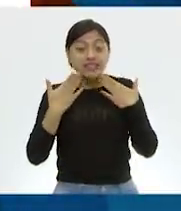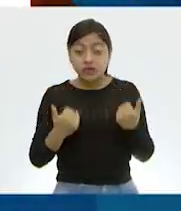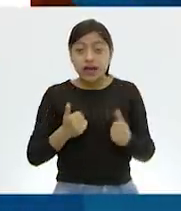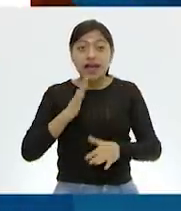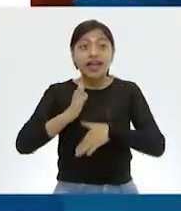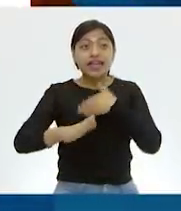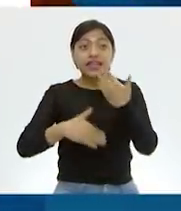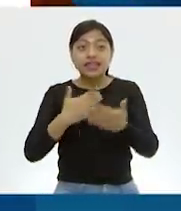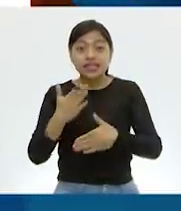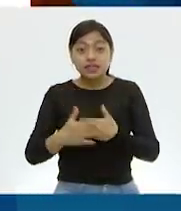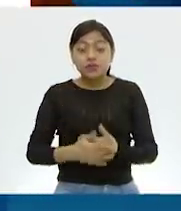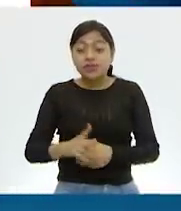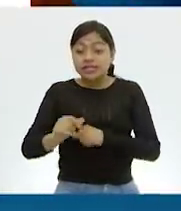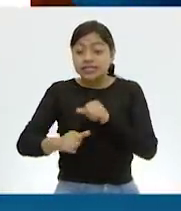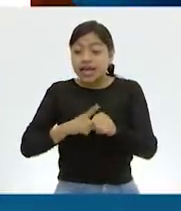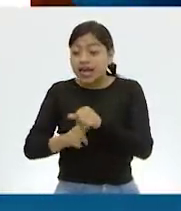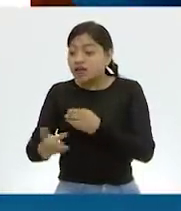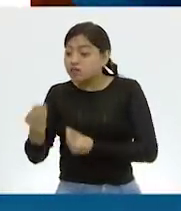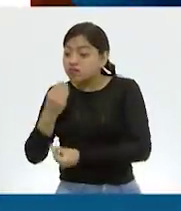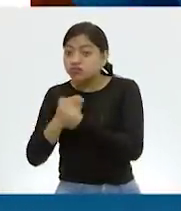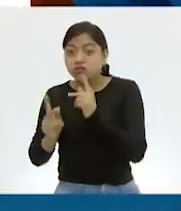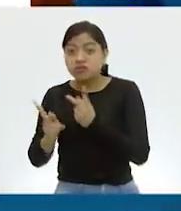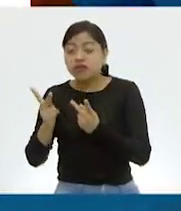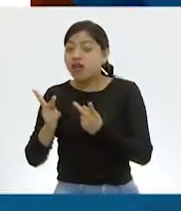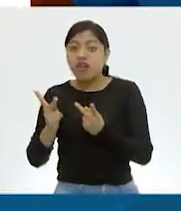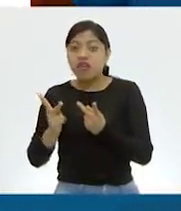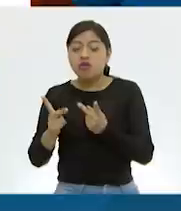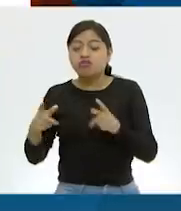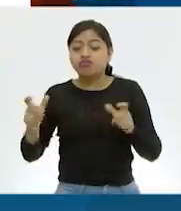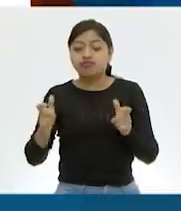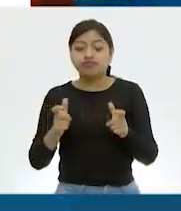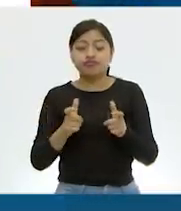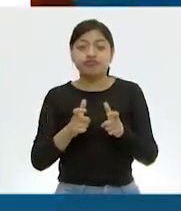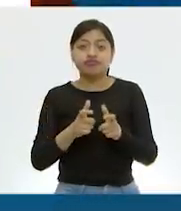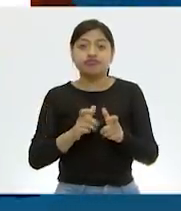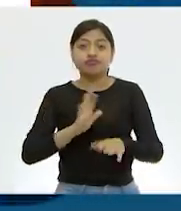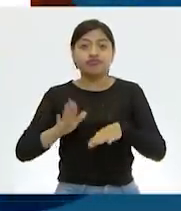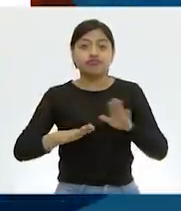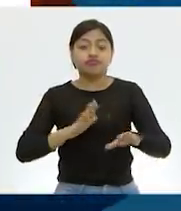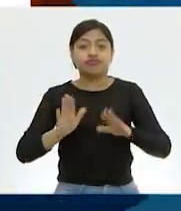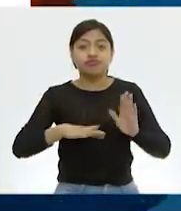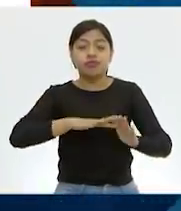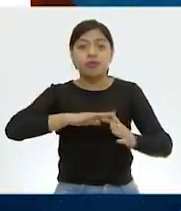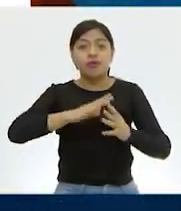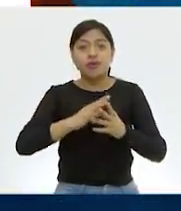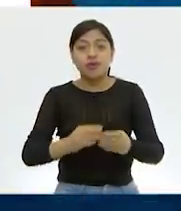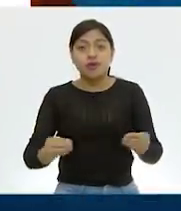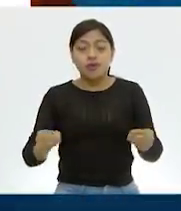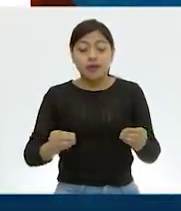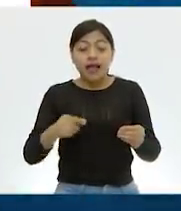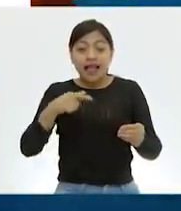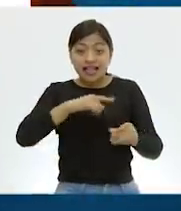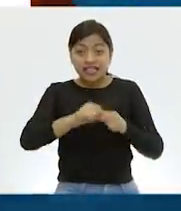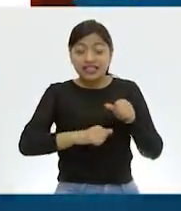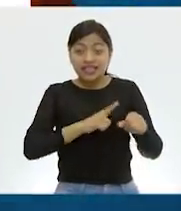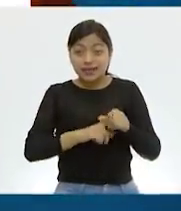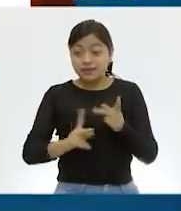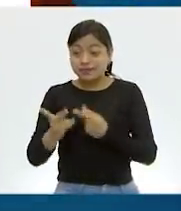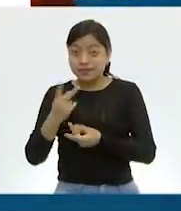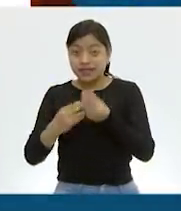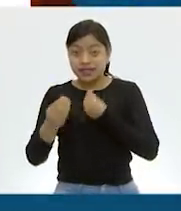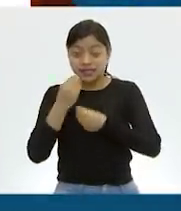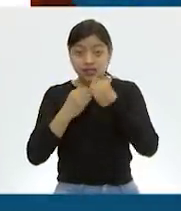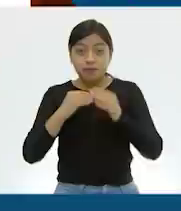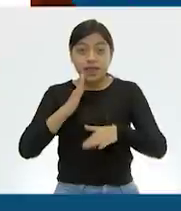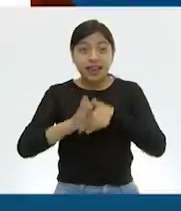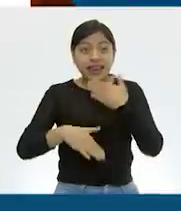que comer los herbívoros y sus poblaciones desaparecerían. Al desaparecer los herbívoros, los carnívoros